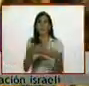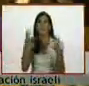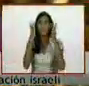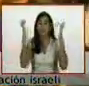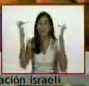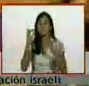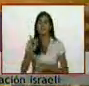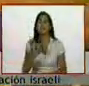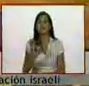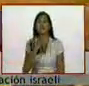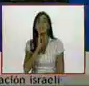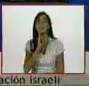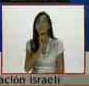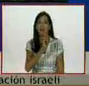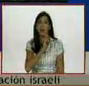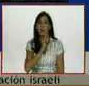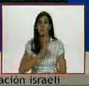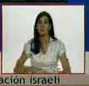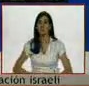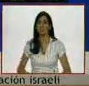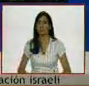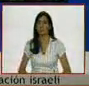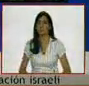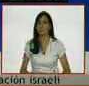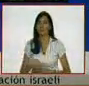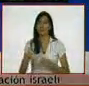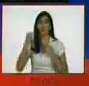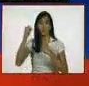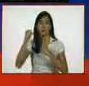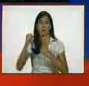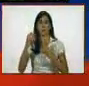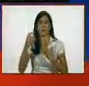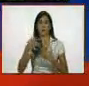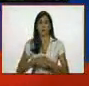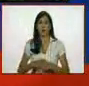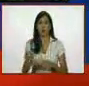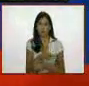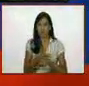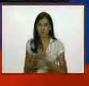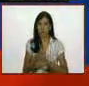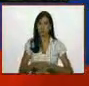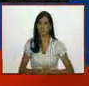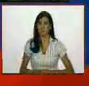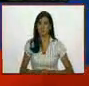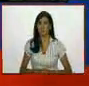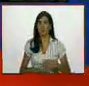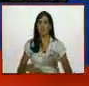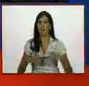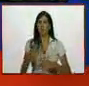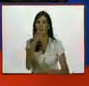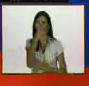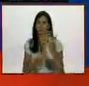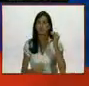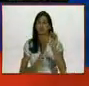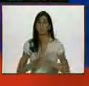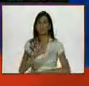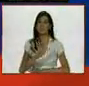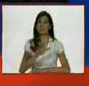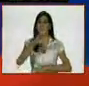inteligencia israelíes. El febril triunfalismo mediático desatado por el gobierno luego de la fuga de